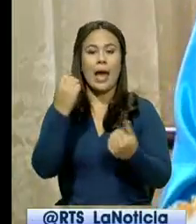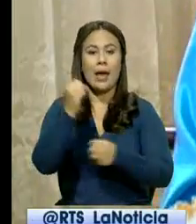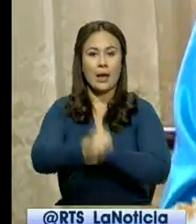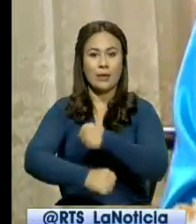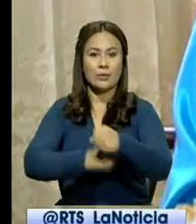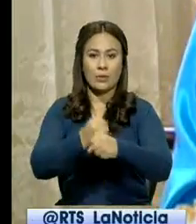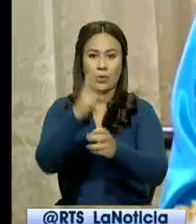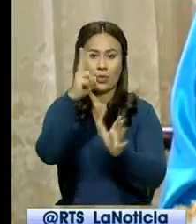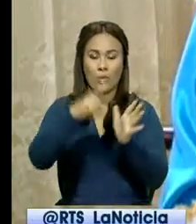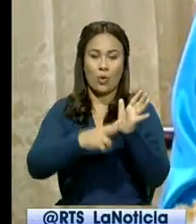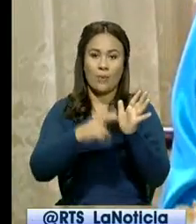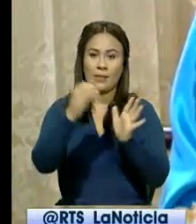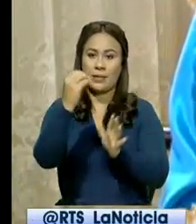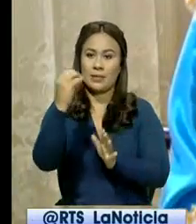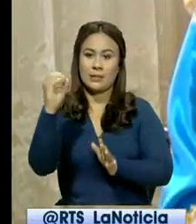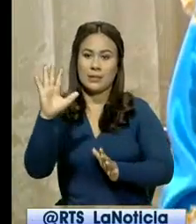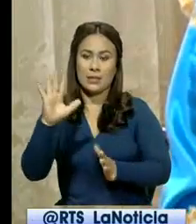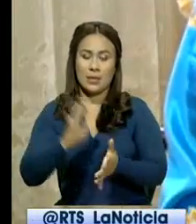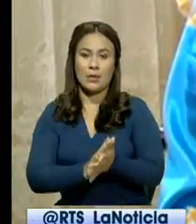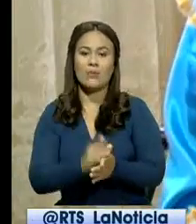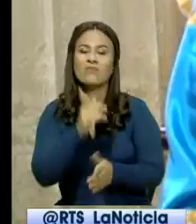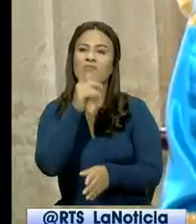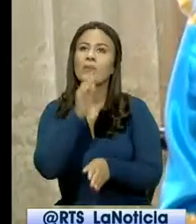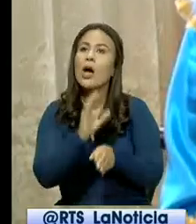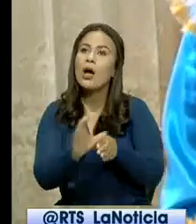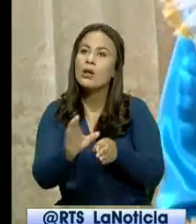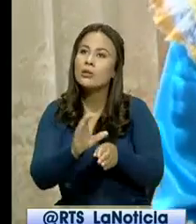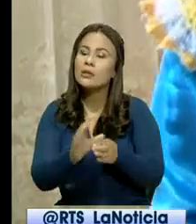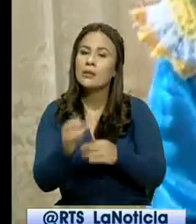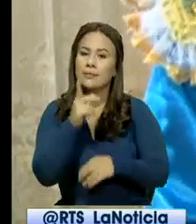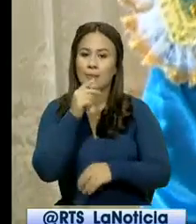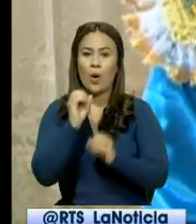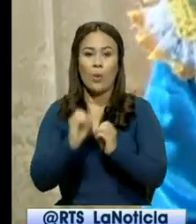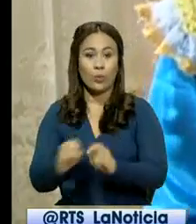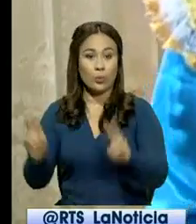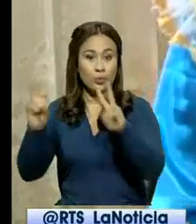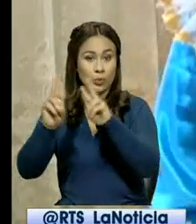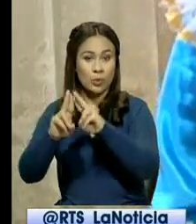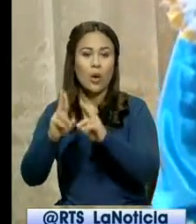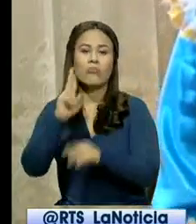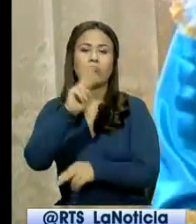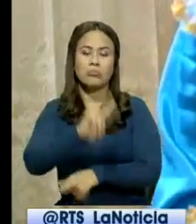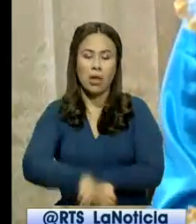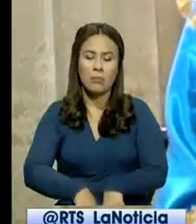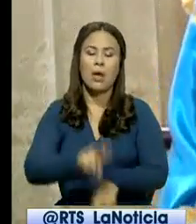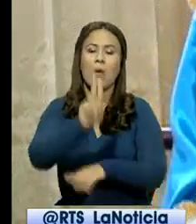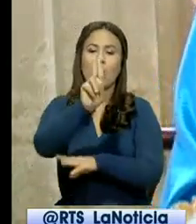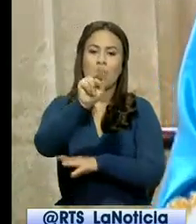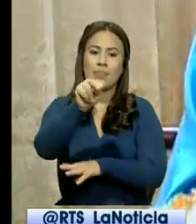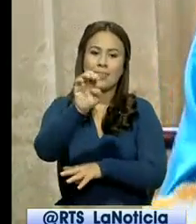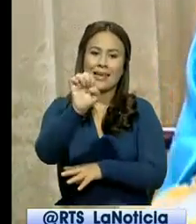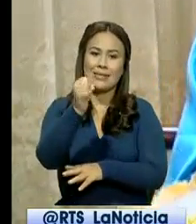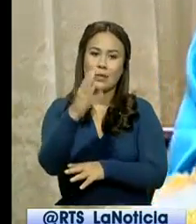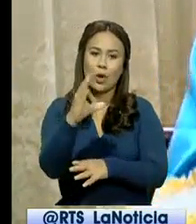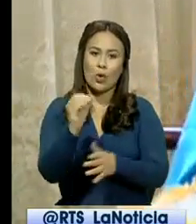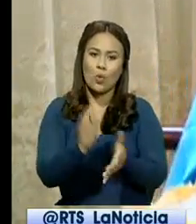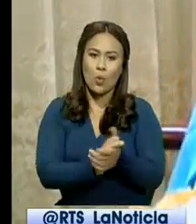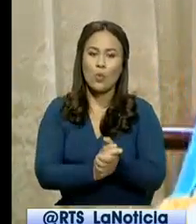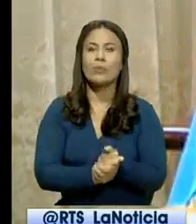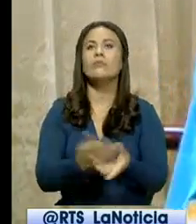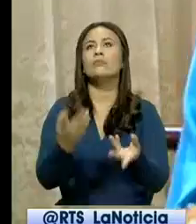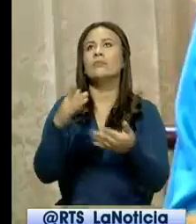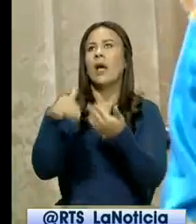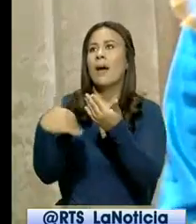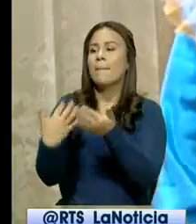2005, por recomendación de Naciones Unidas, de la UNESCO y algunos otros organismos internacionales